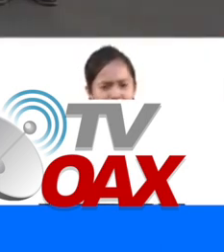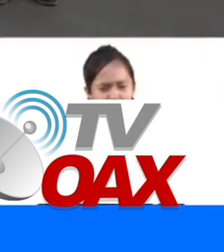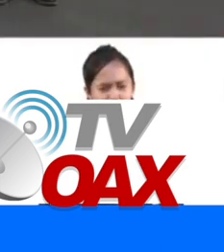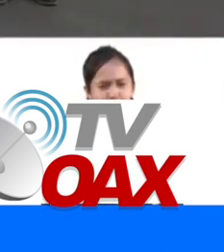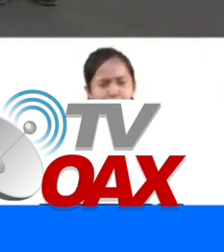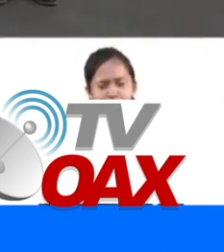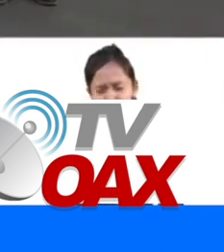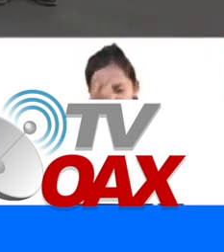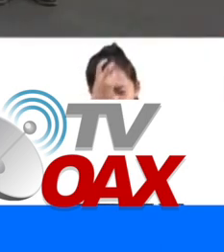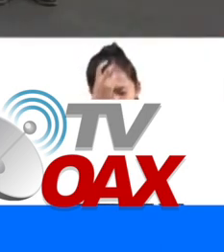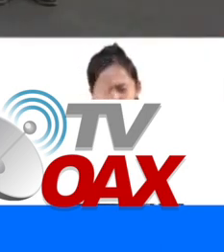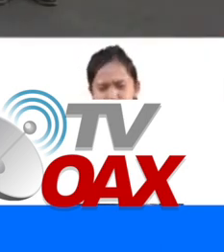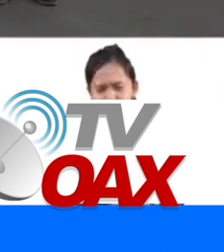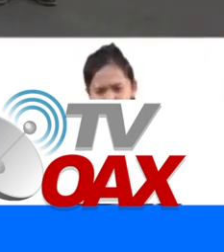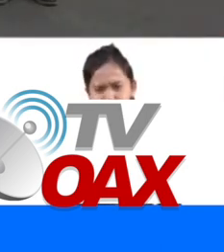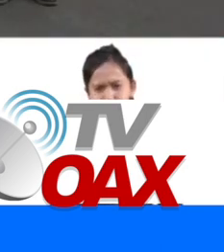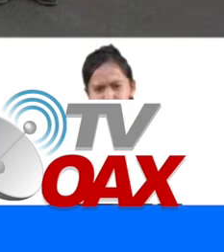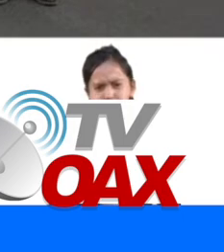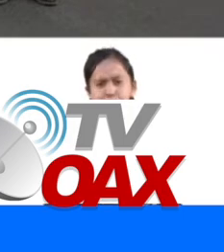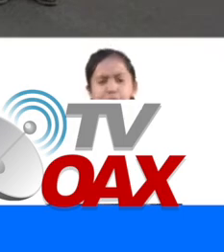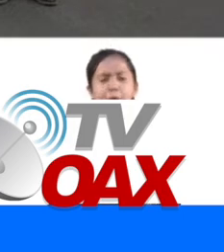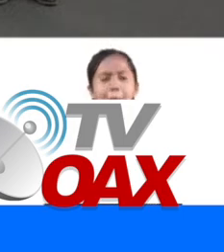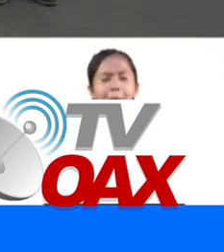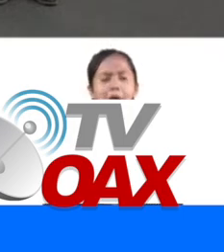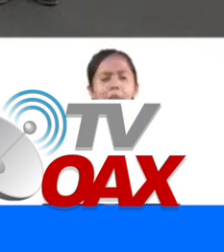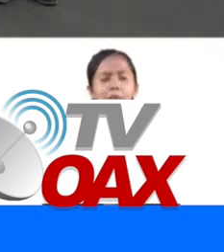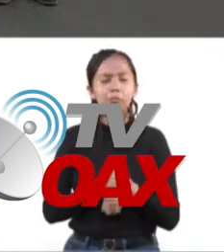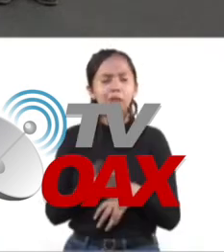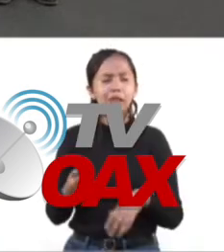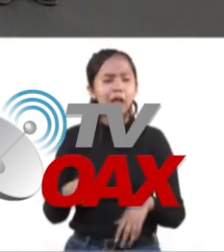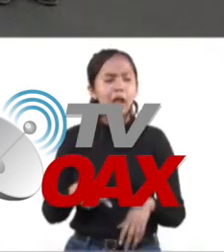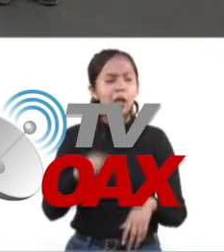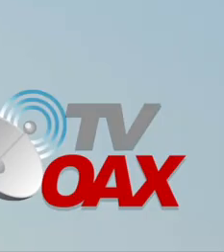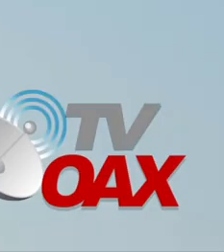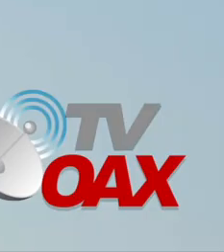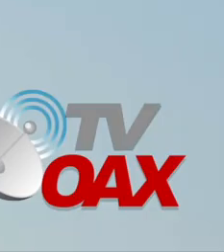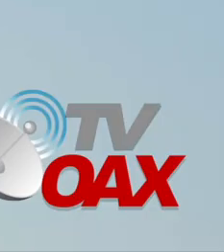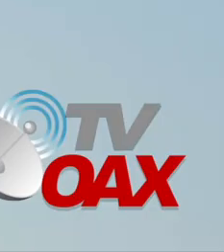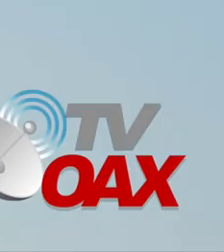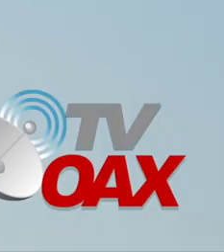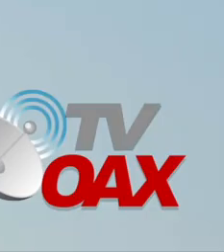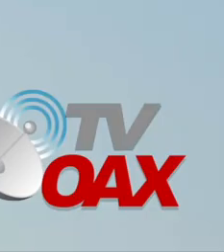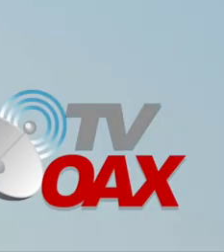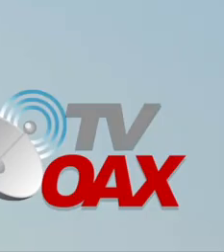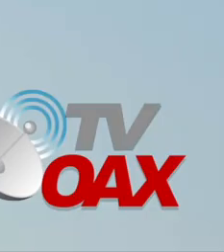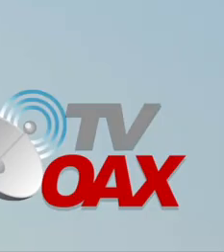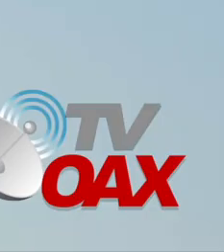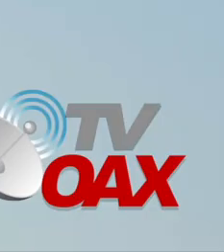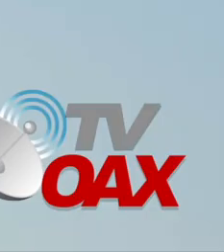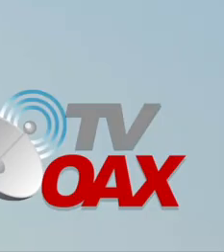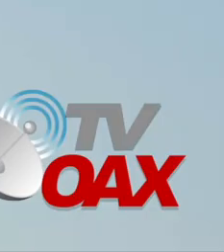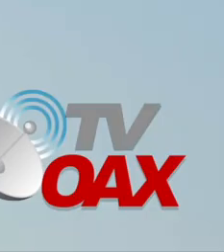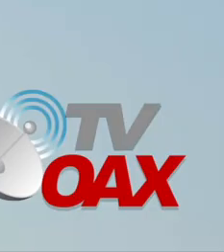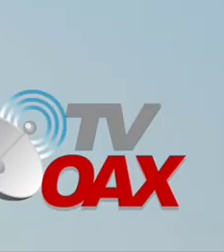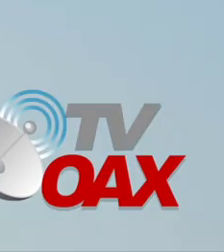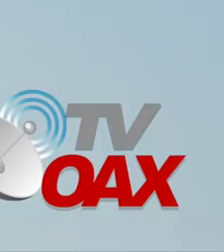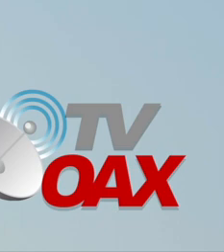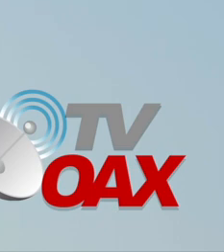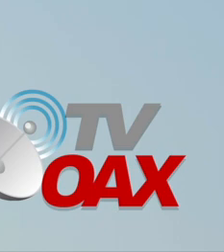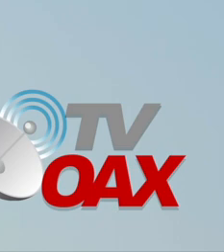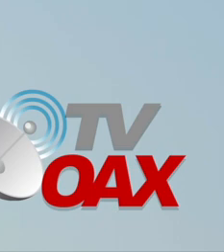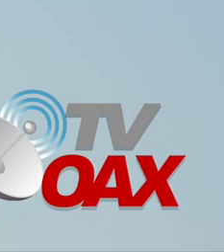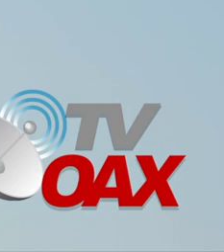y Cultura. Va a permitir moverse en los 11 nodos culturales que se están desarrollando, algunos de ellos ya